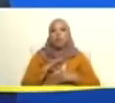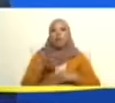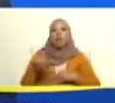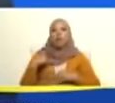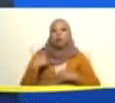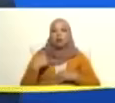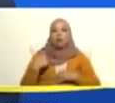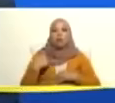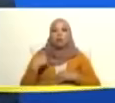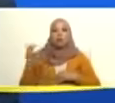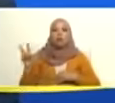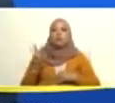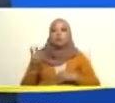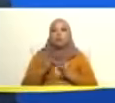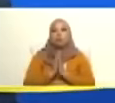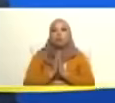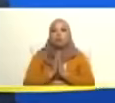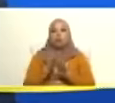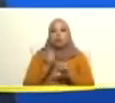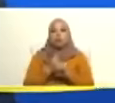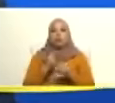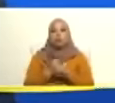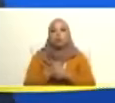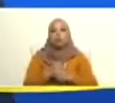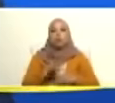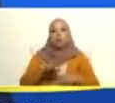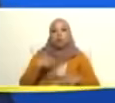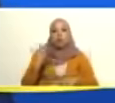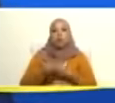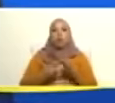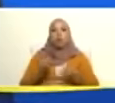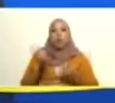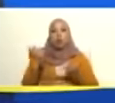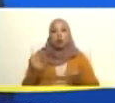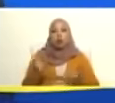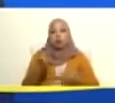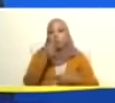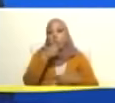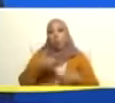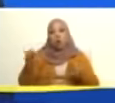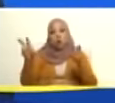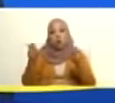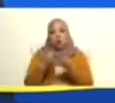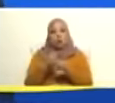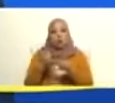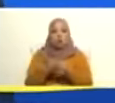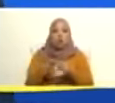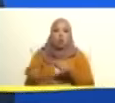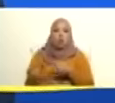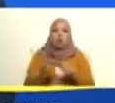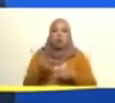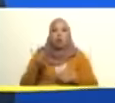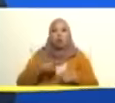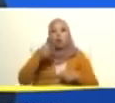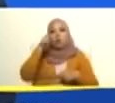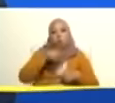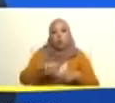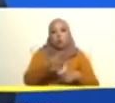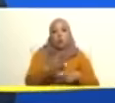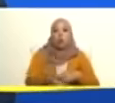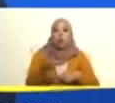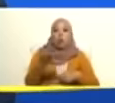y para el país. Por favor, almiranta, ¿qué me puede comentar de esta muy novedosa, necesaria e